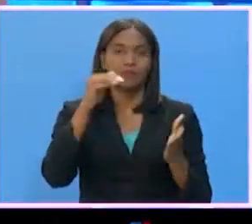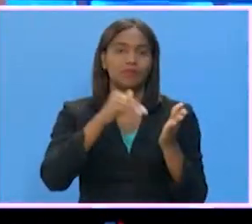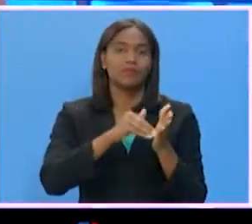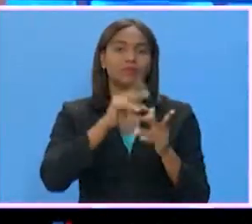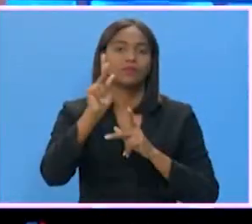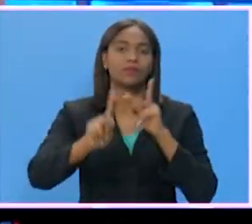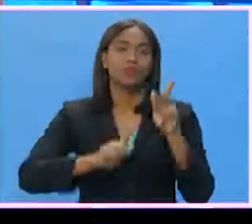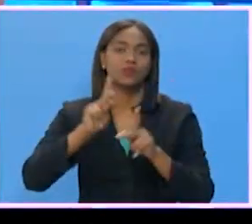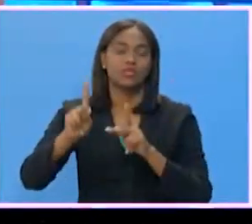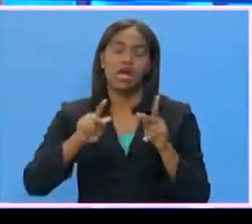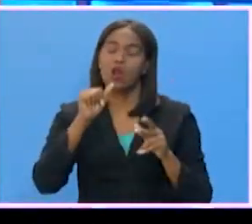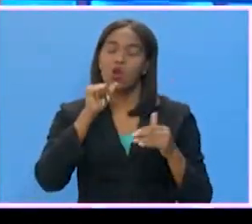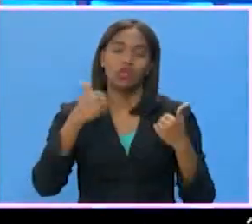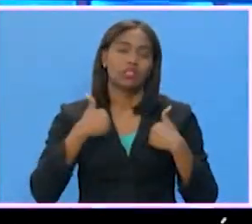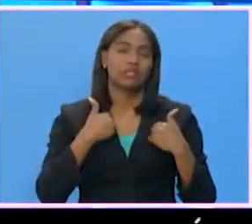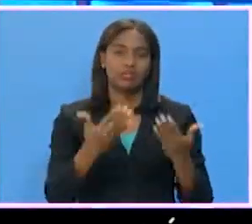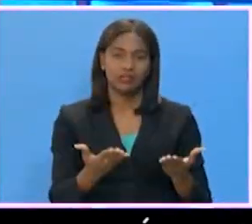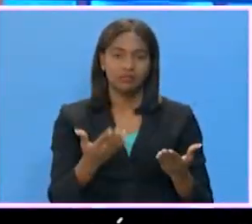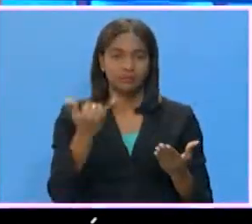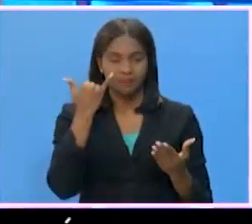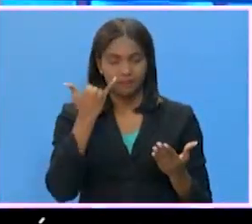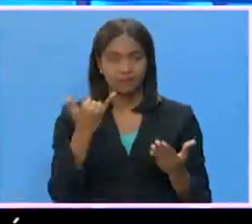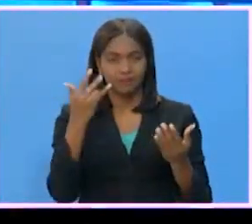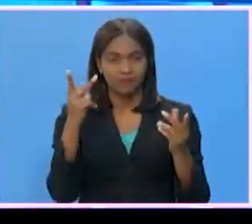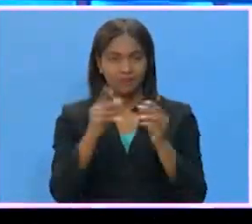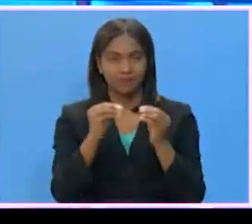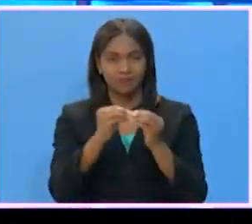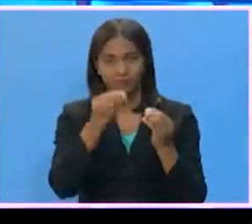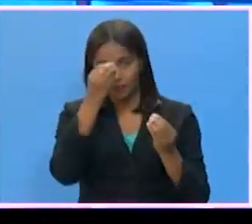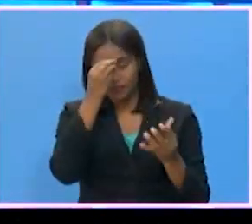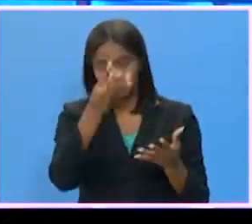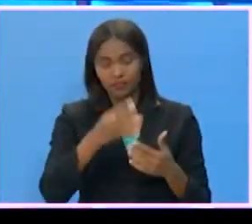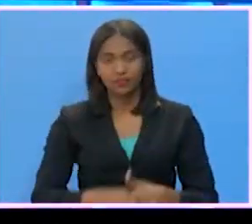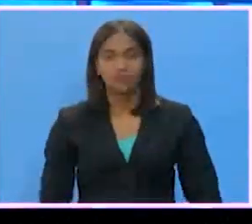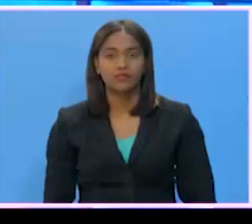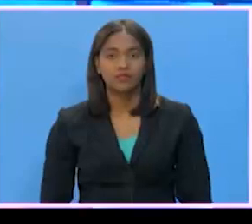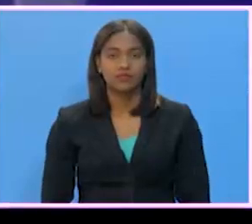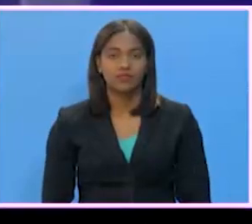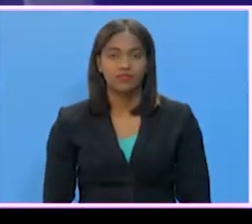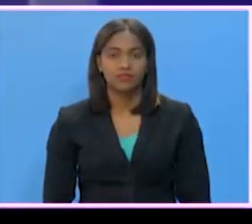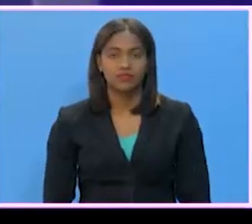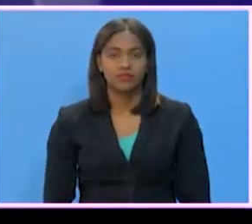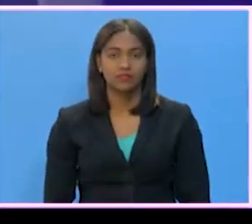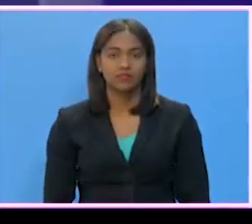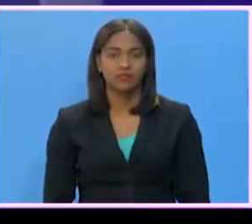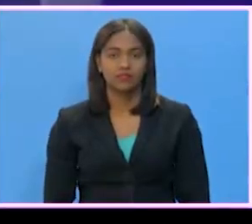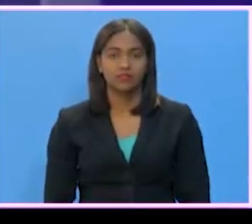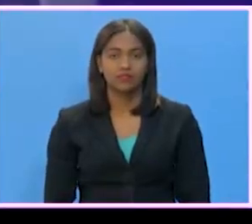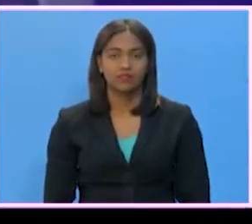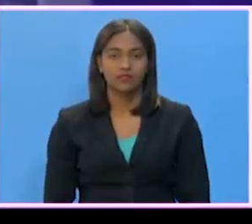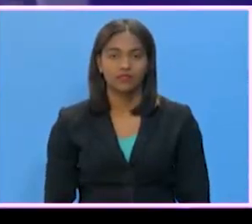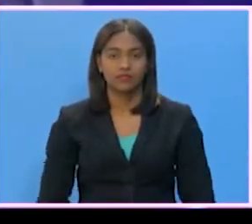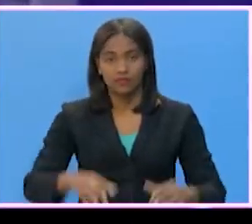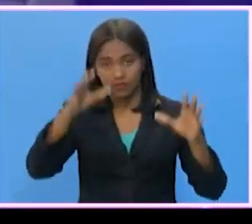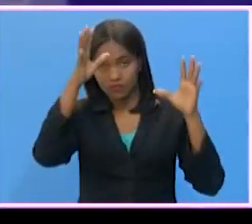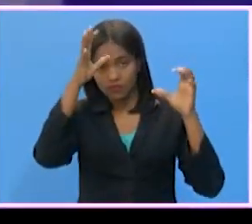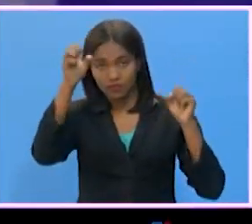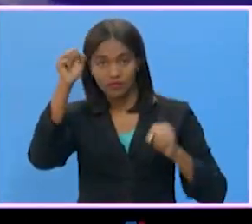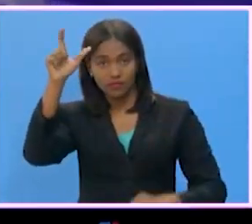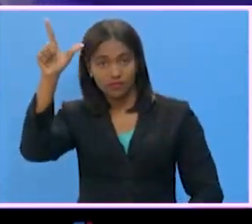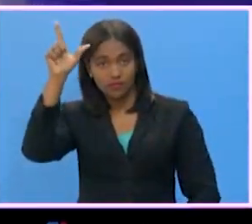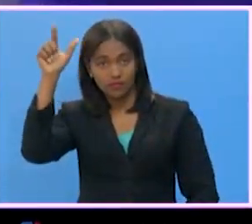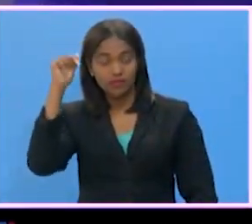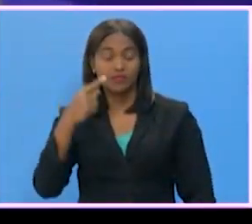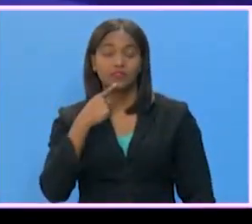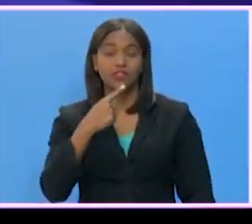2.400.000 personas que no lo tenían. Vamos a ver más detalles al respecto. El mandatario Luis Abinader estimó